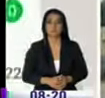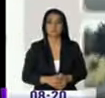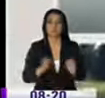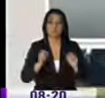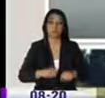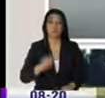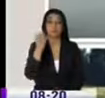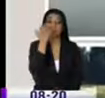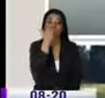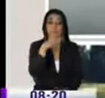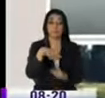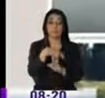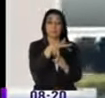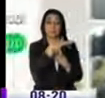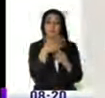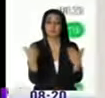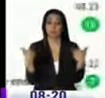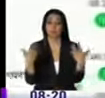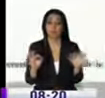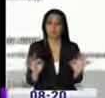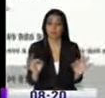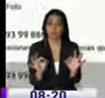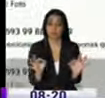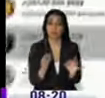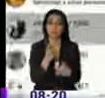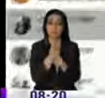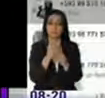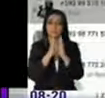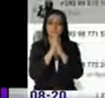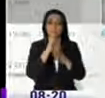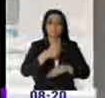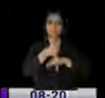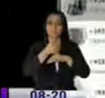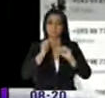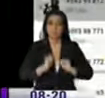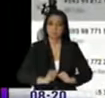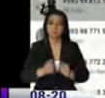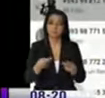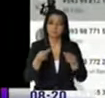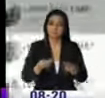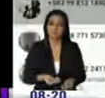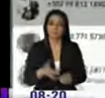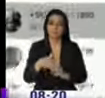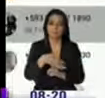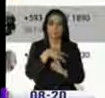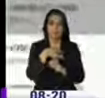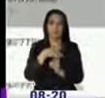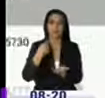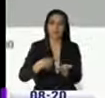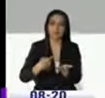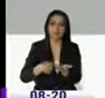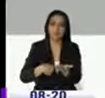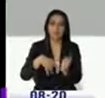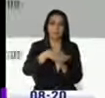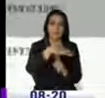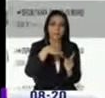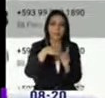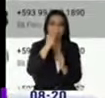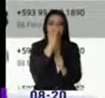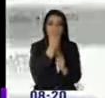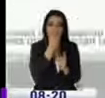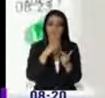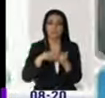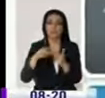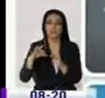eso puede ser un lindo parque. Y no tienen parque alrededor. Así que autoridades, espacio público, analicen parques y jardines, analicen ustedes. Miren, han